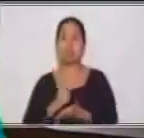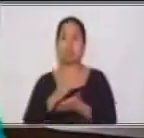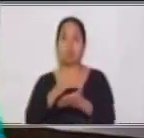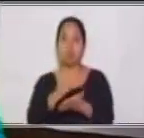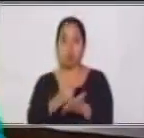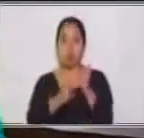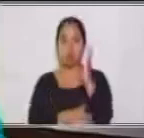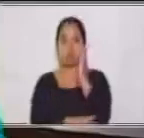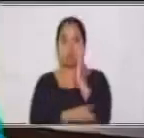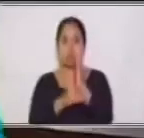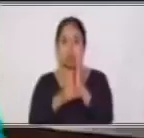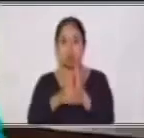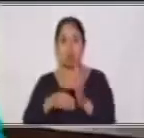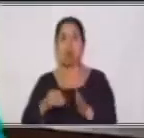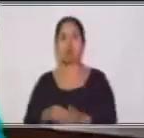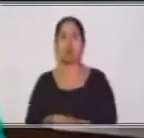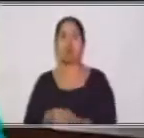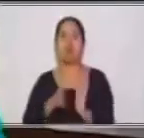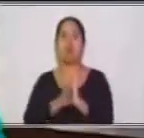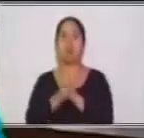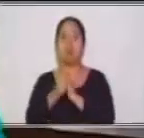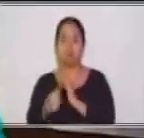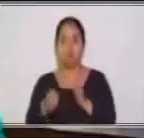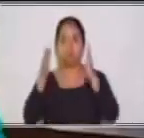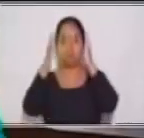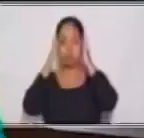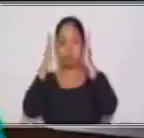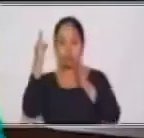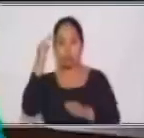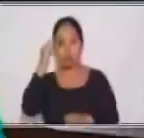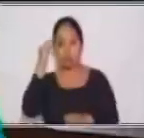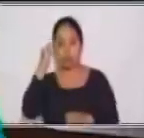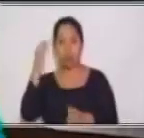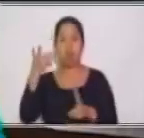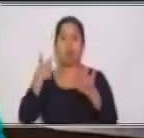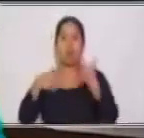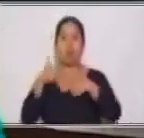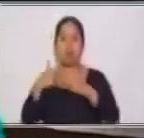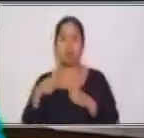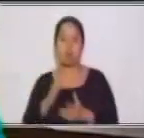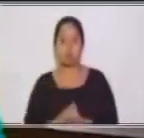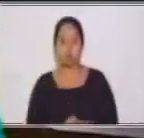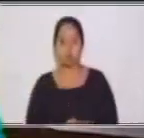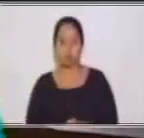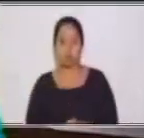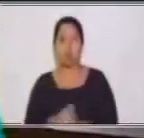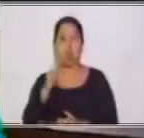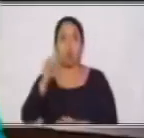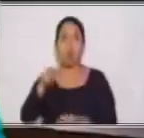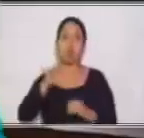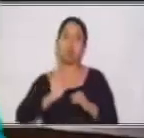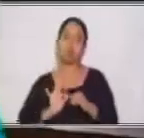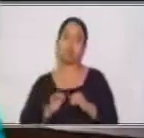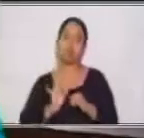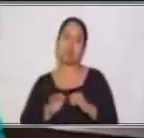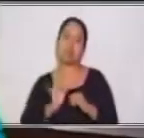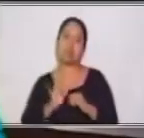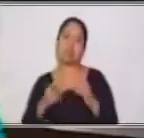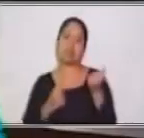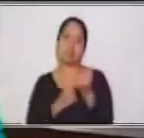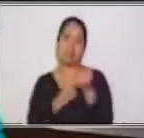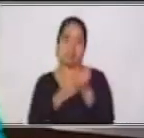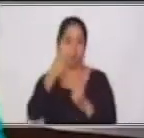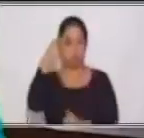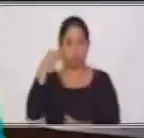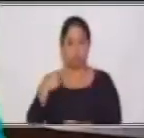la atención, la memoria y la habilidad lingüística. Hoy en la interpretación de lengua de señas nos